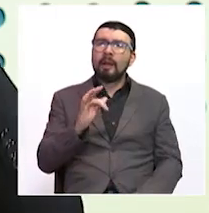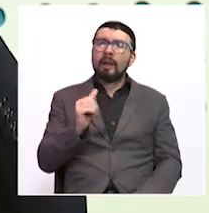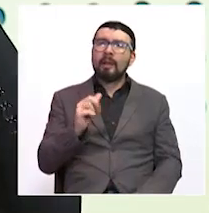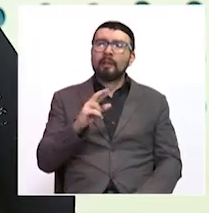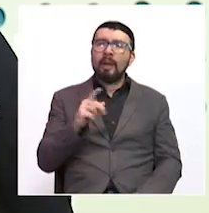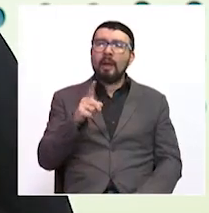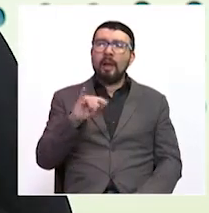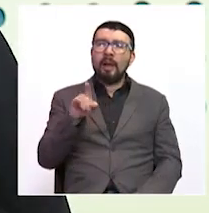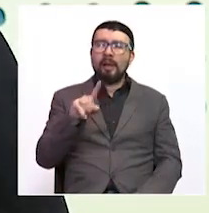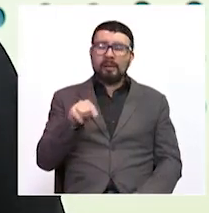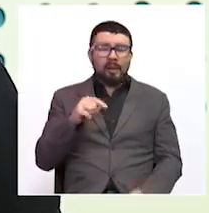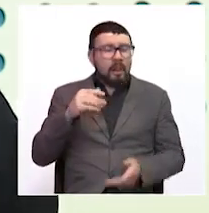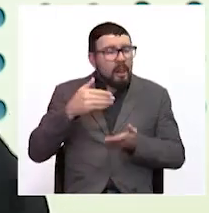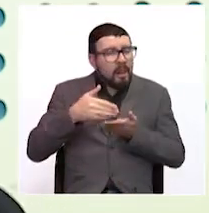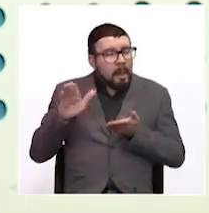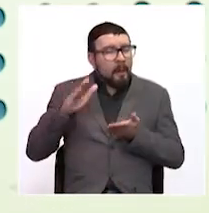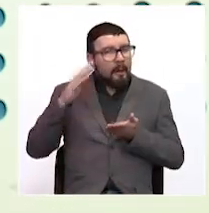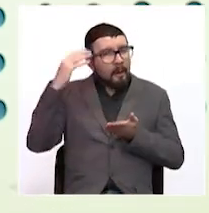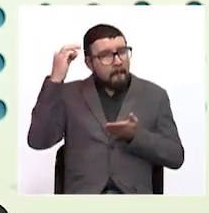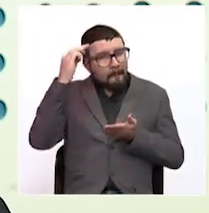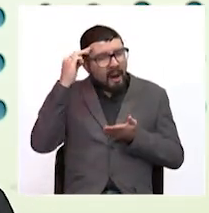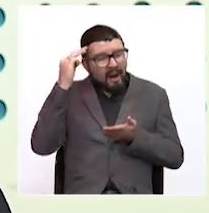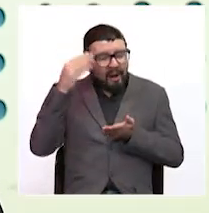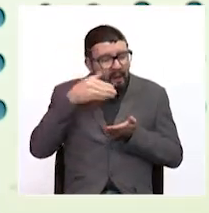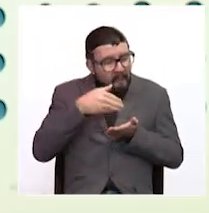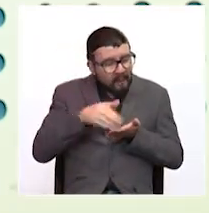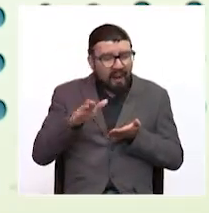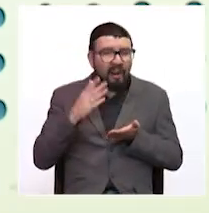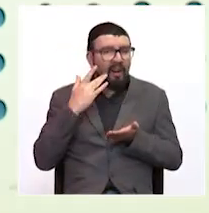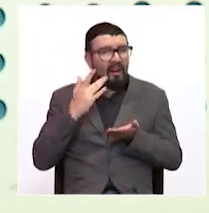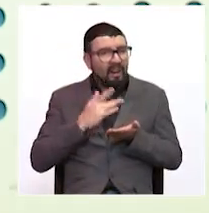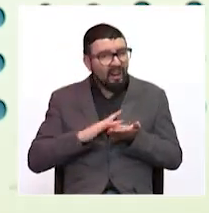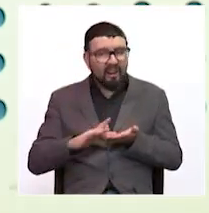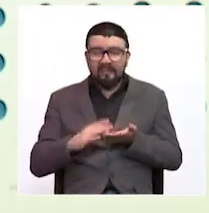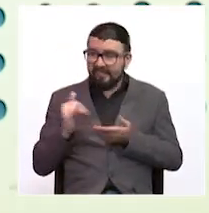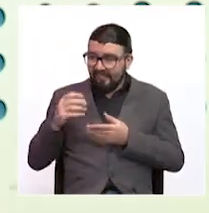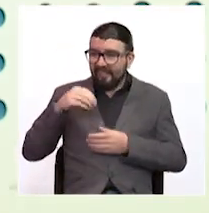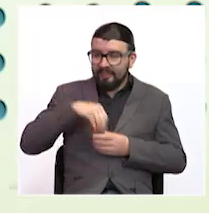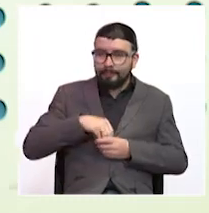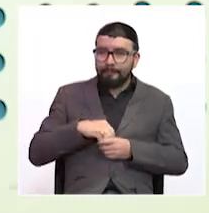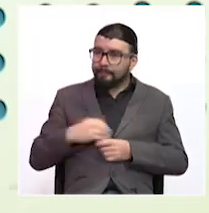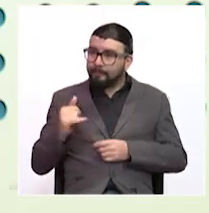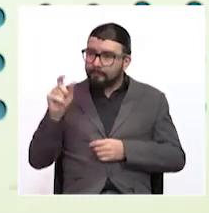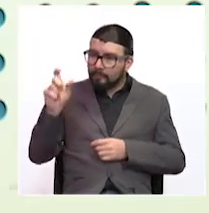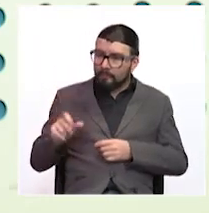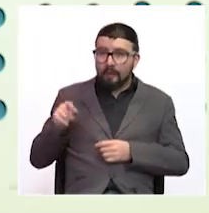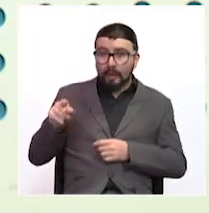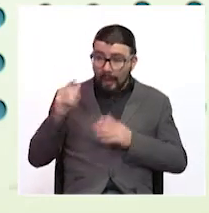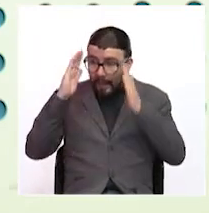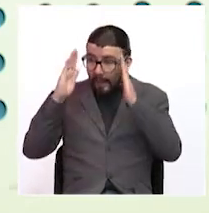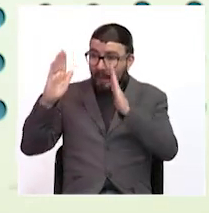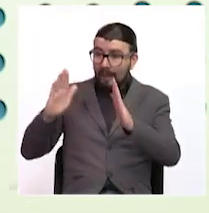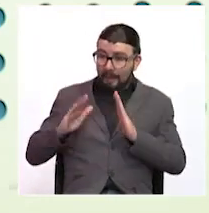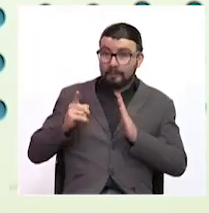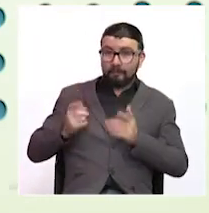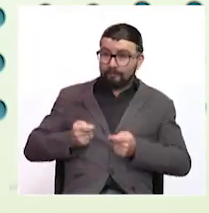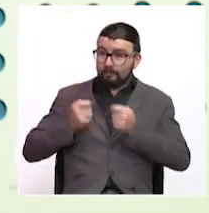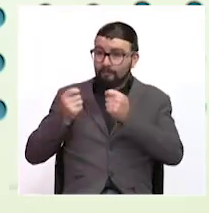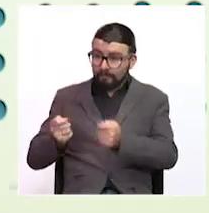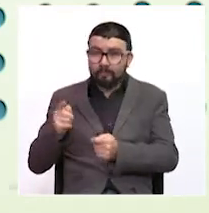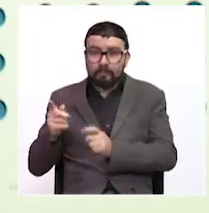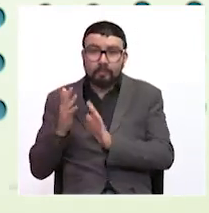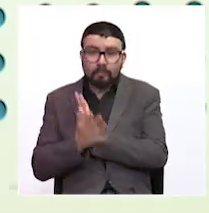usted está sacando lo que está en su interior lo está depositando en una persona que le está escuchando o en este caso en un papel